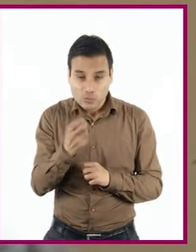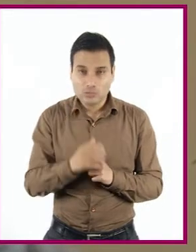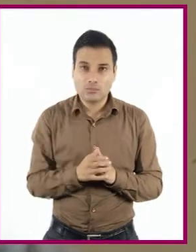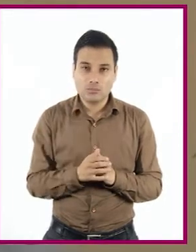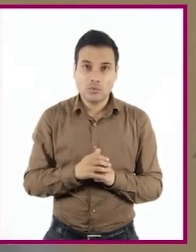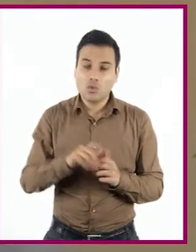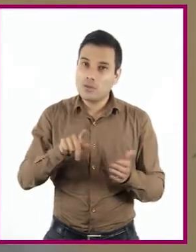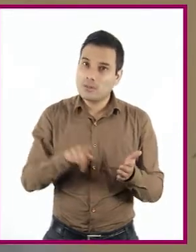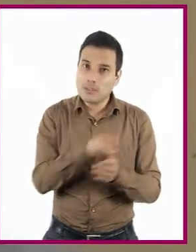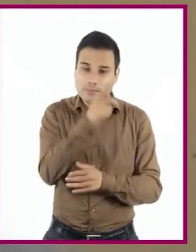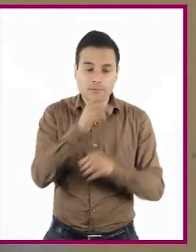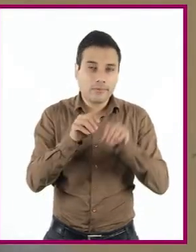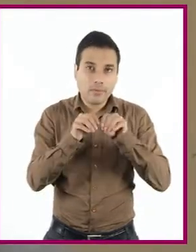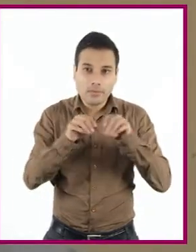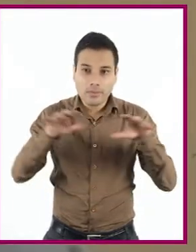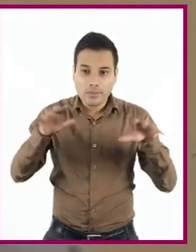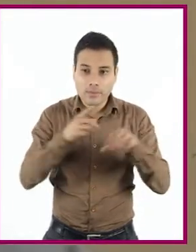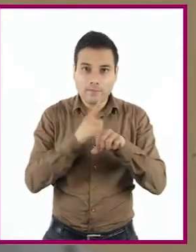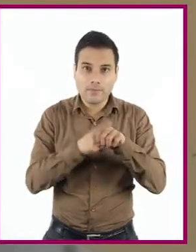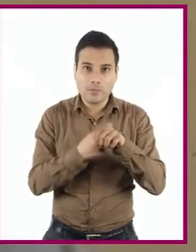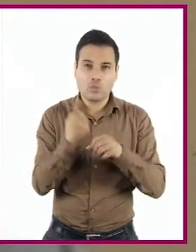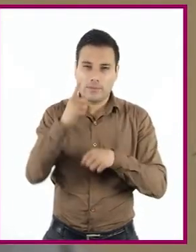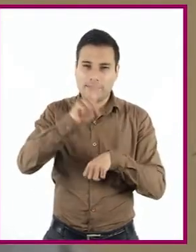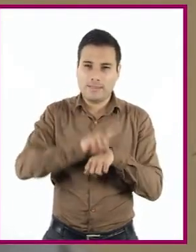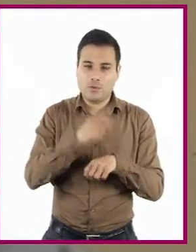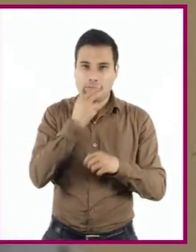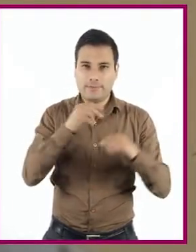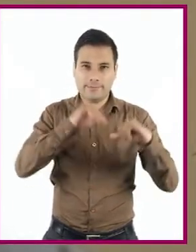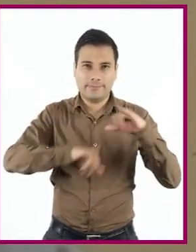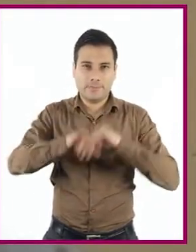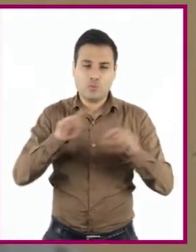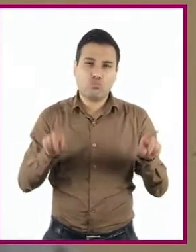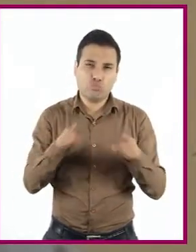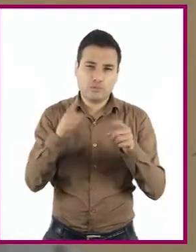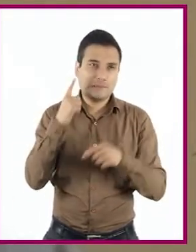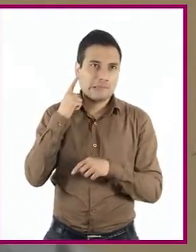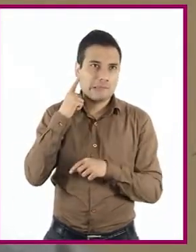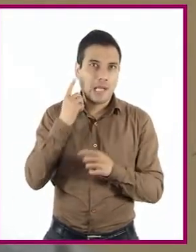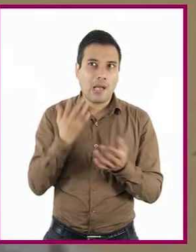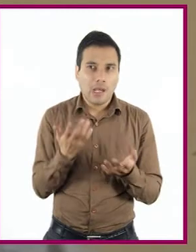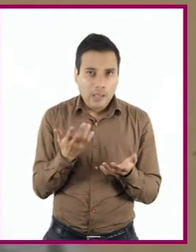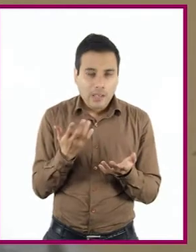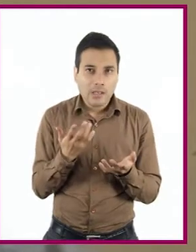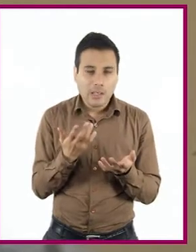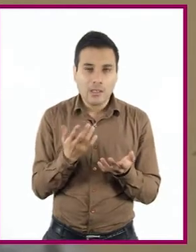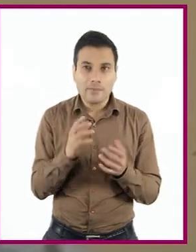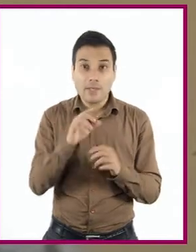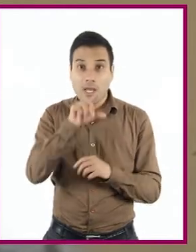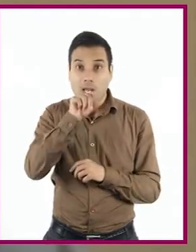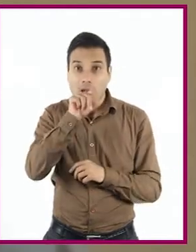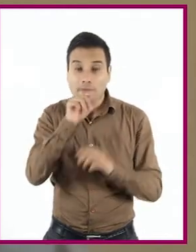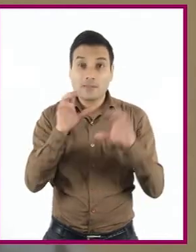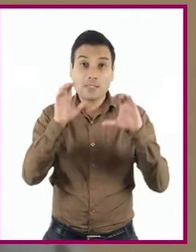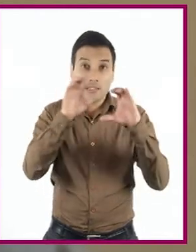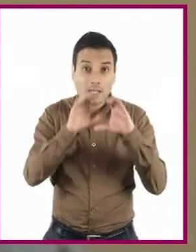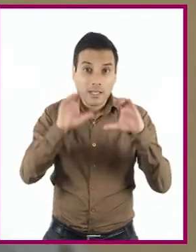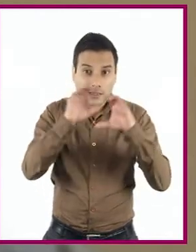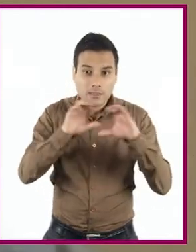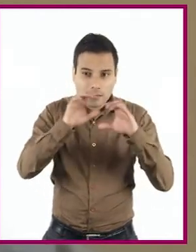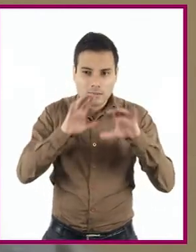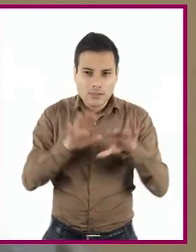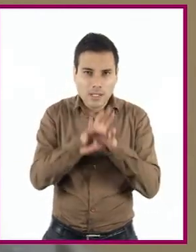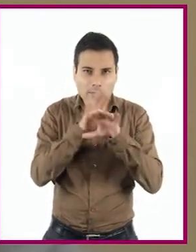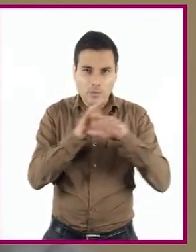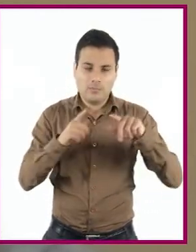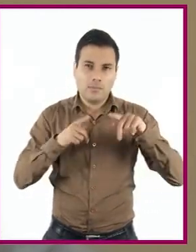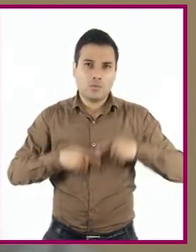otro encierro. Un día un científico que escuchaba su música clásica se dio cuenta que el canto de las aves cambiaba y se relajaban